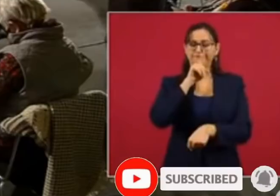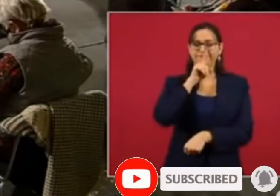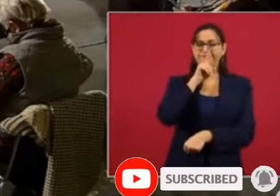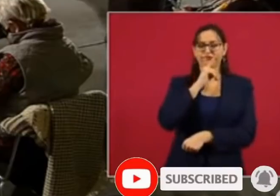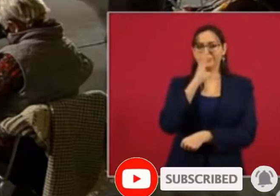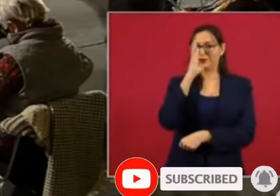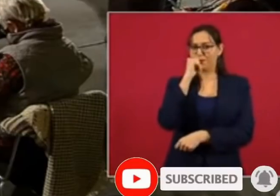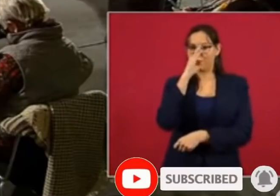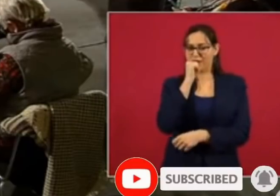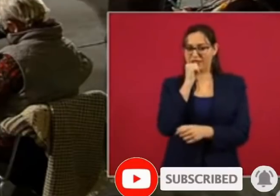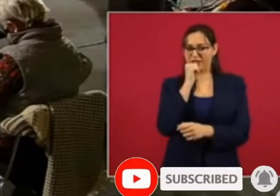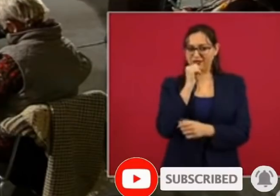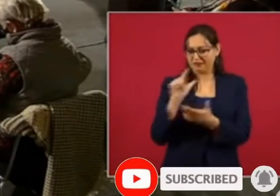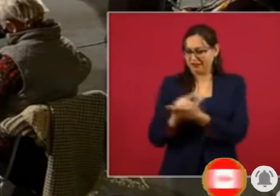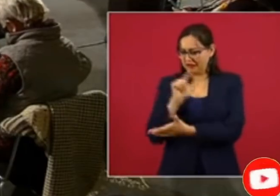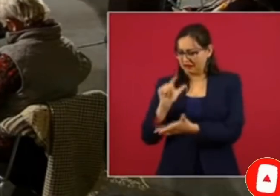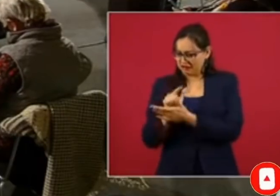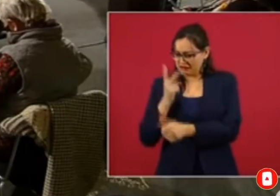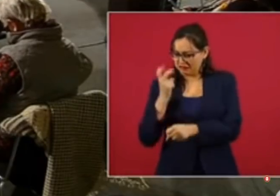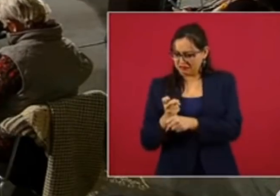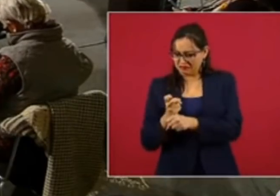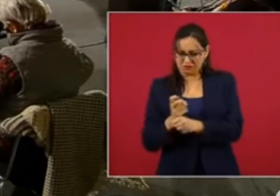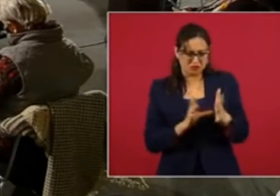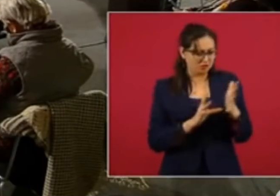concesiones a particulares.